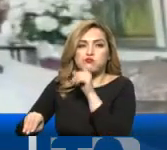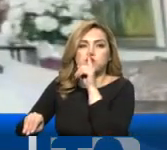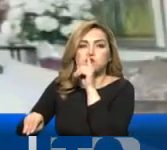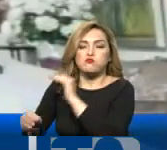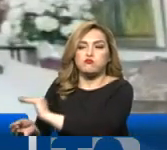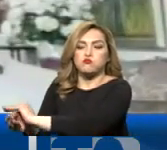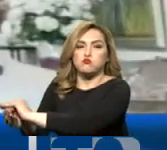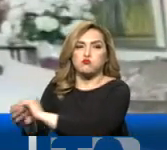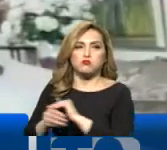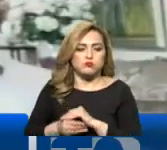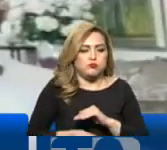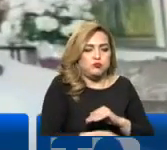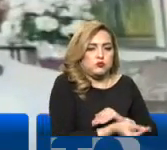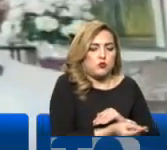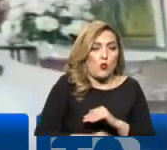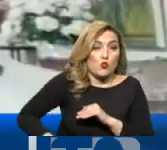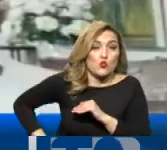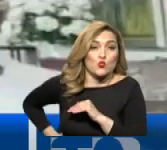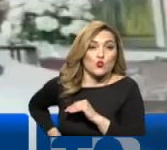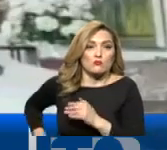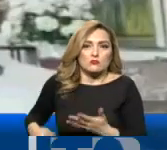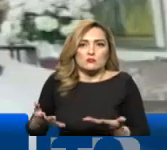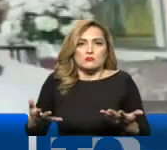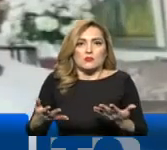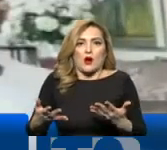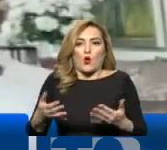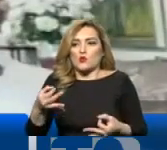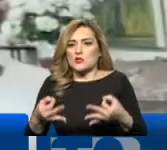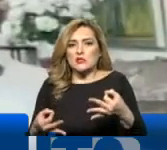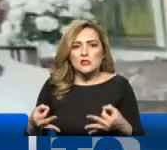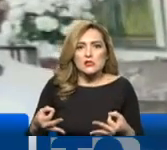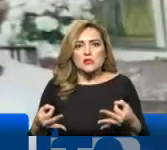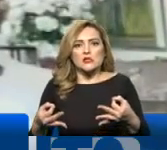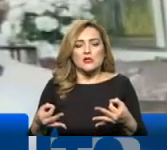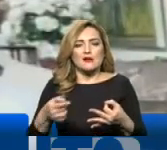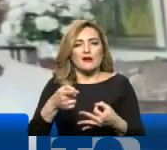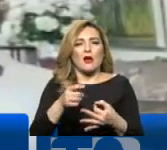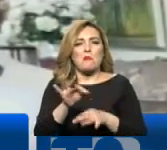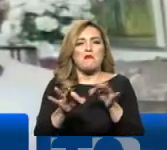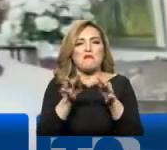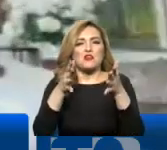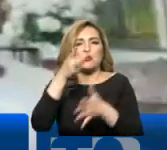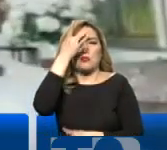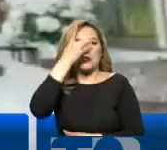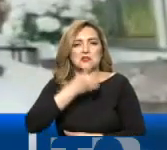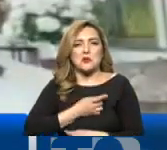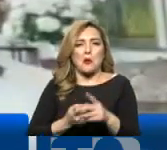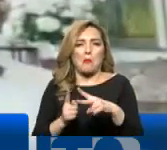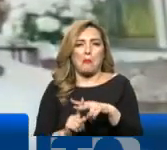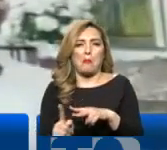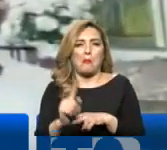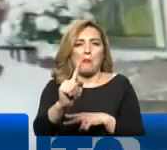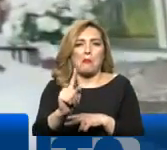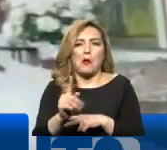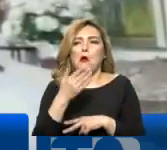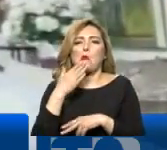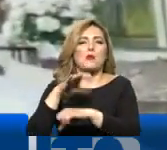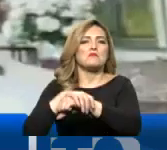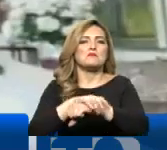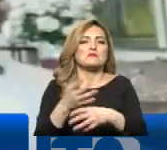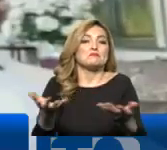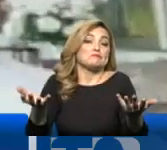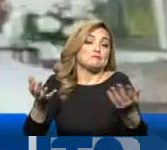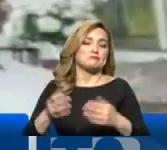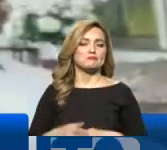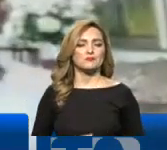la acción de la justicia resulte inoficiosa si eventualmente el prefecto decide abandonar el país para evitar